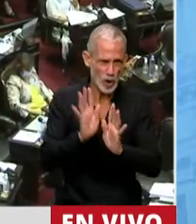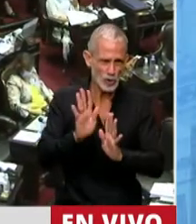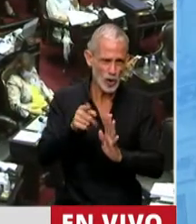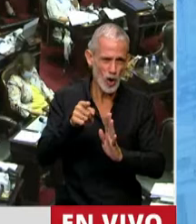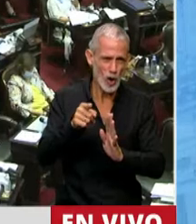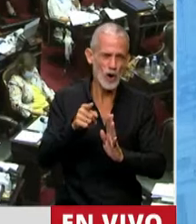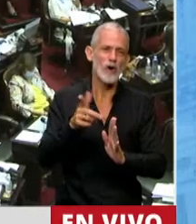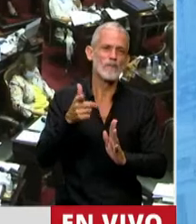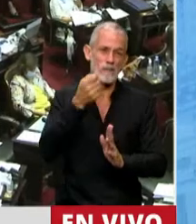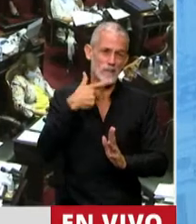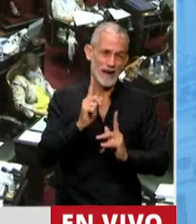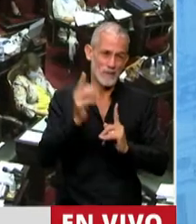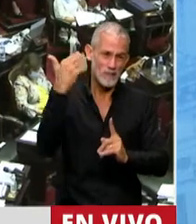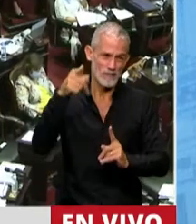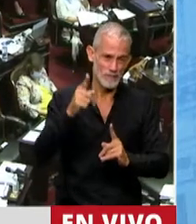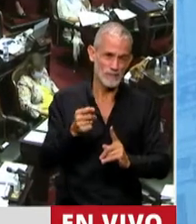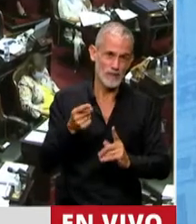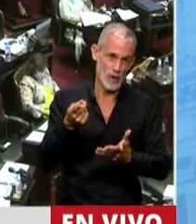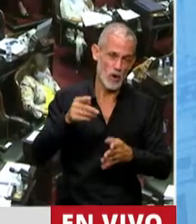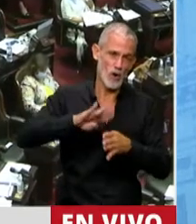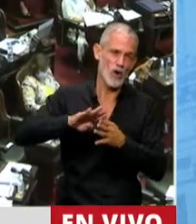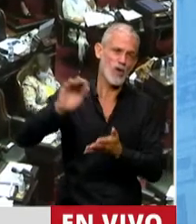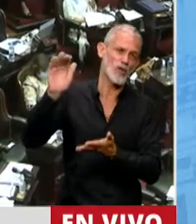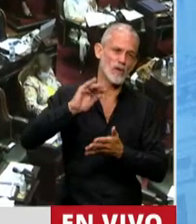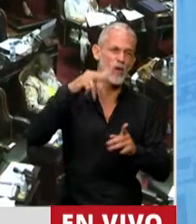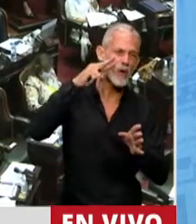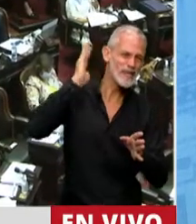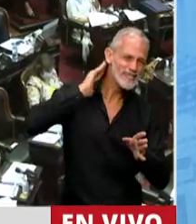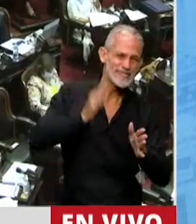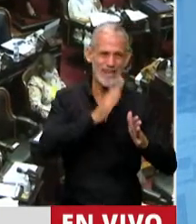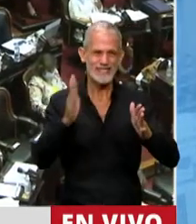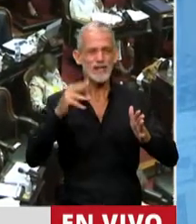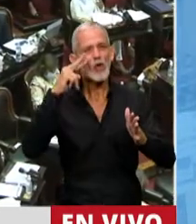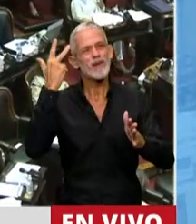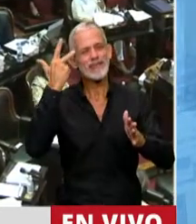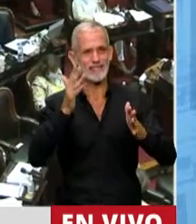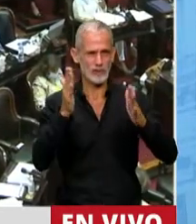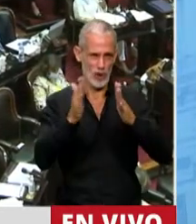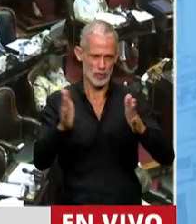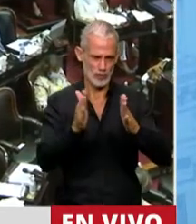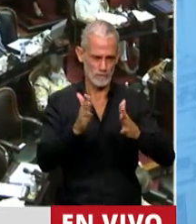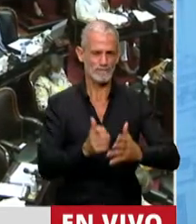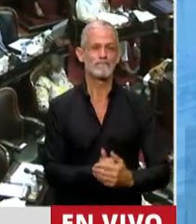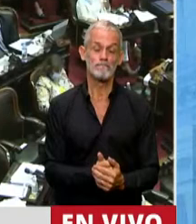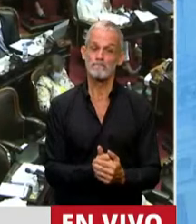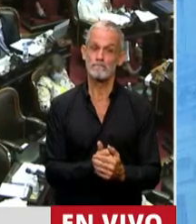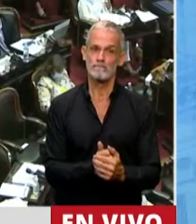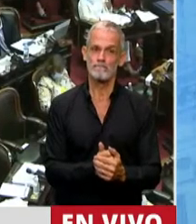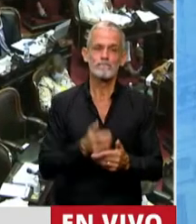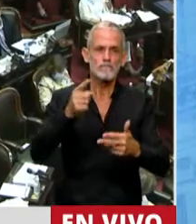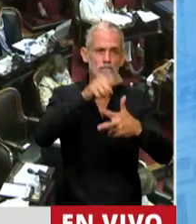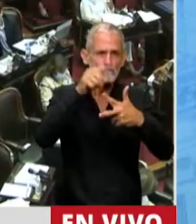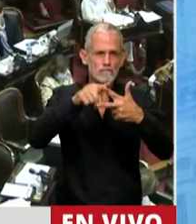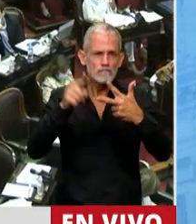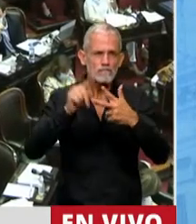historia global, que fue el que se llevó adelante entre el 2016 y el 2018. Entonces, y en estas